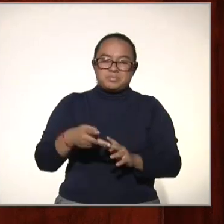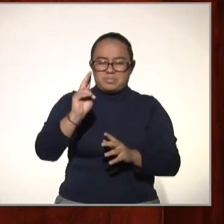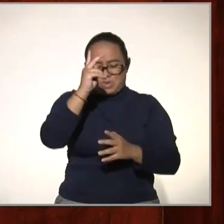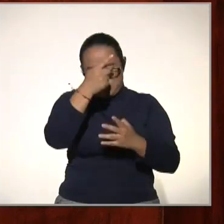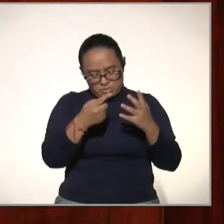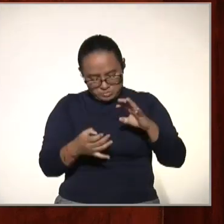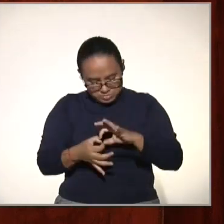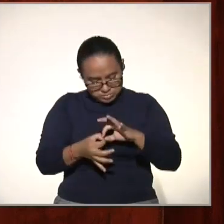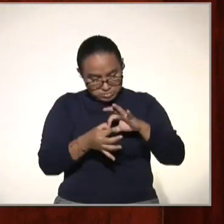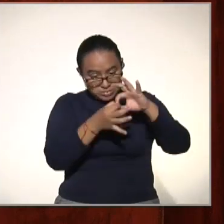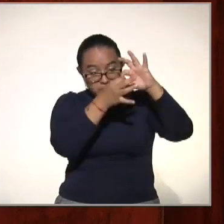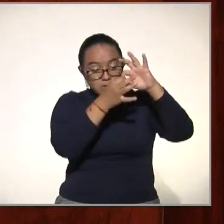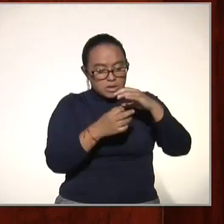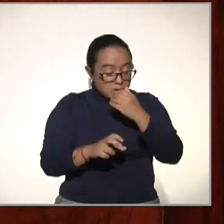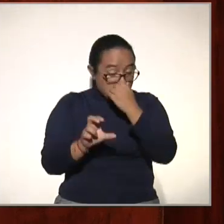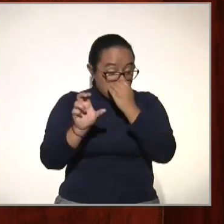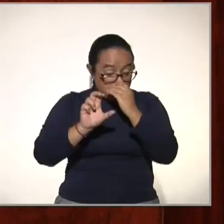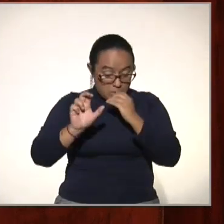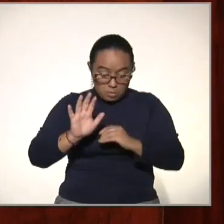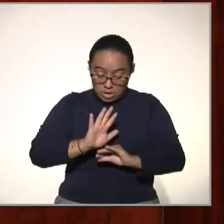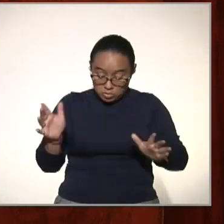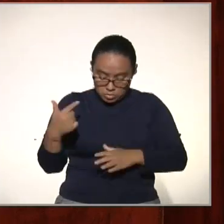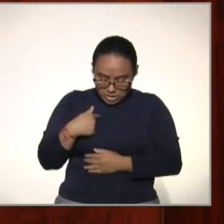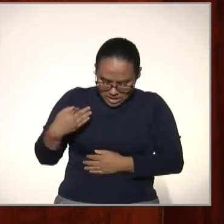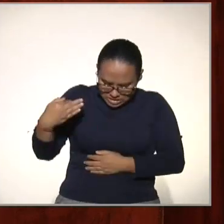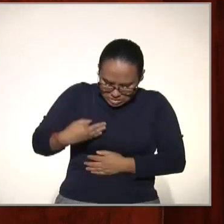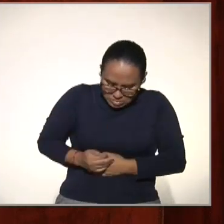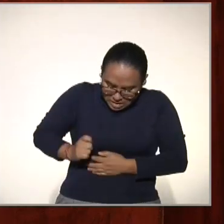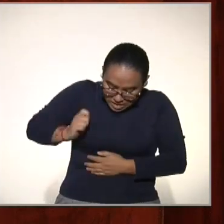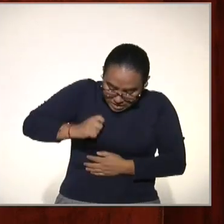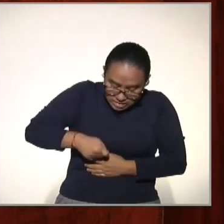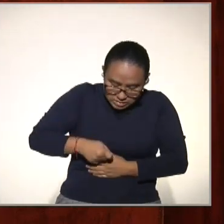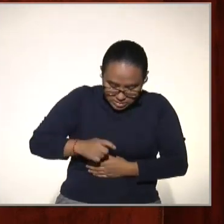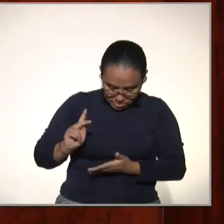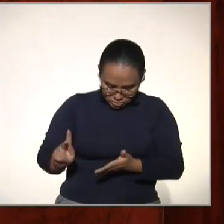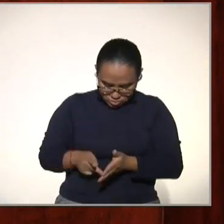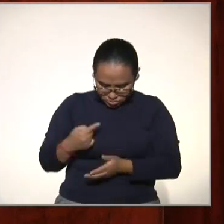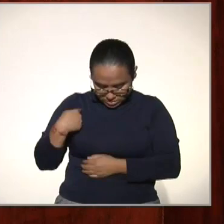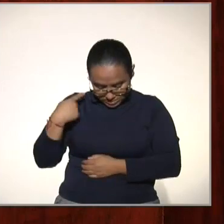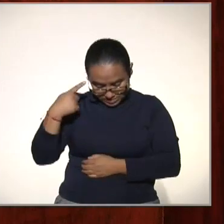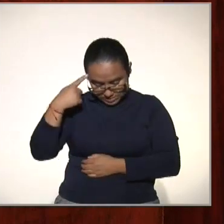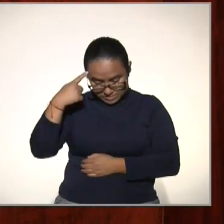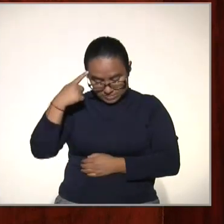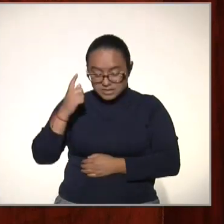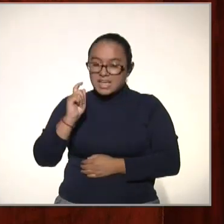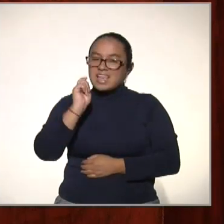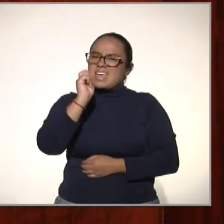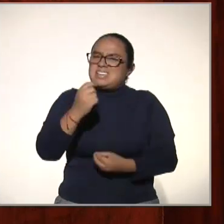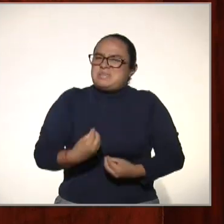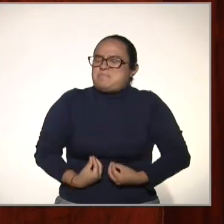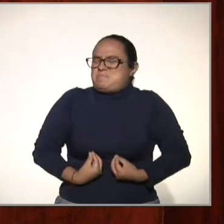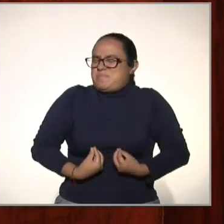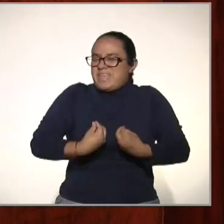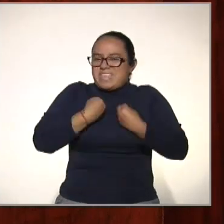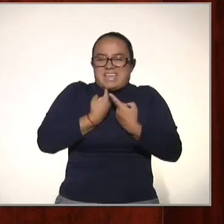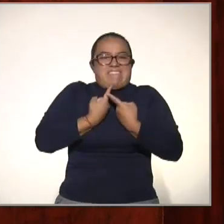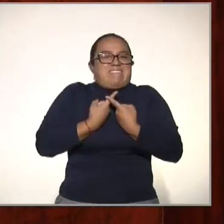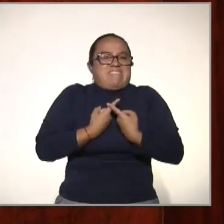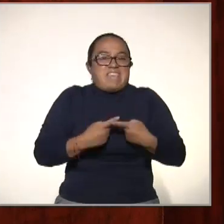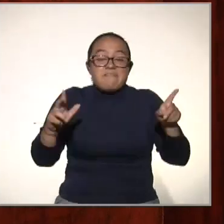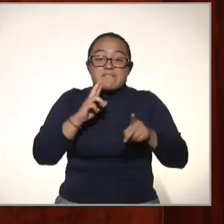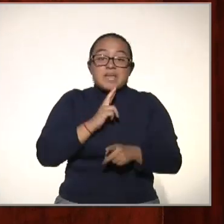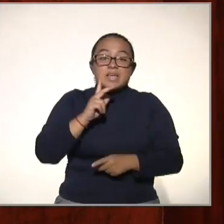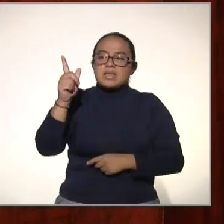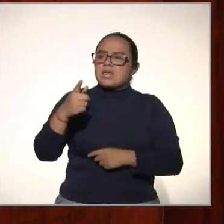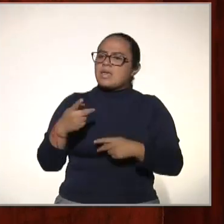factores, cuando abrazamos quiénes somos y nos los replanteamos, realmente nos vivimos de otra manera y podemos